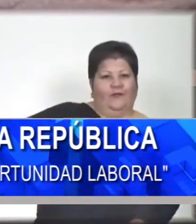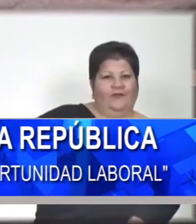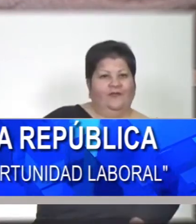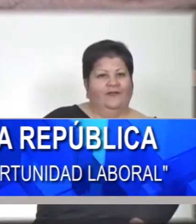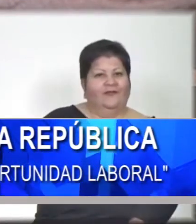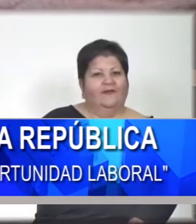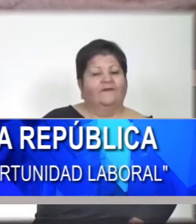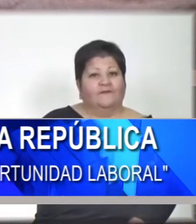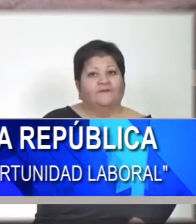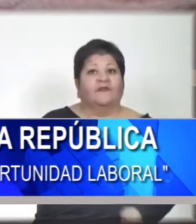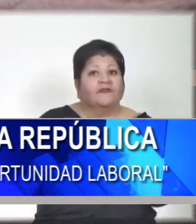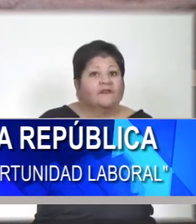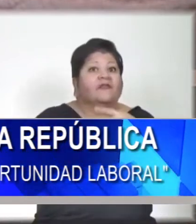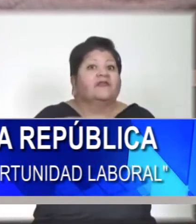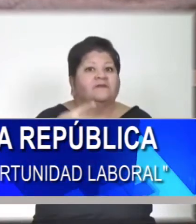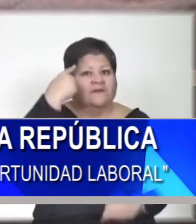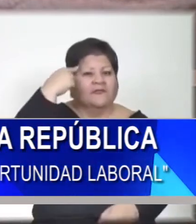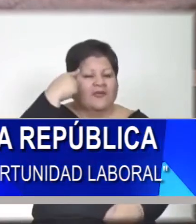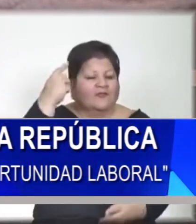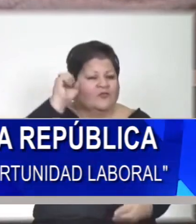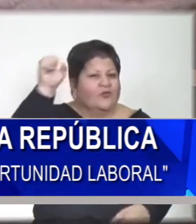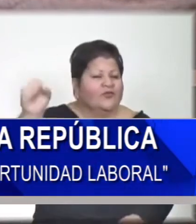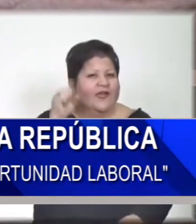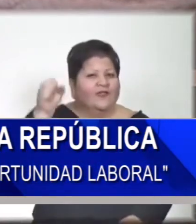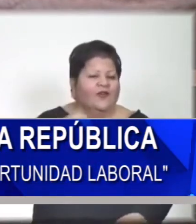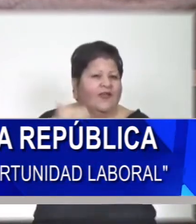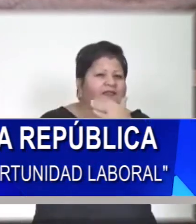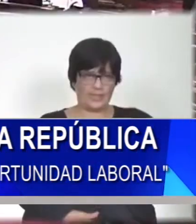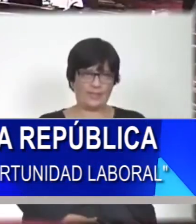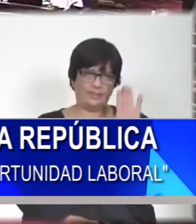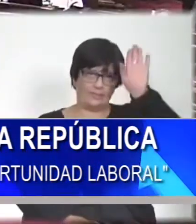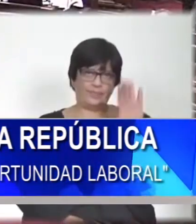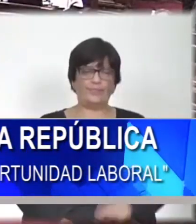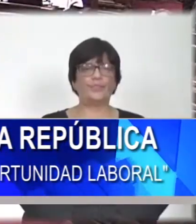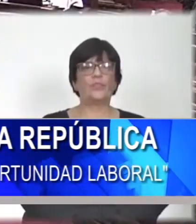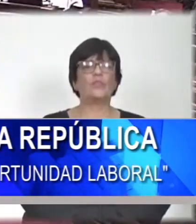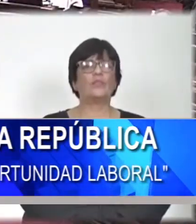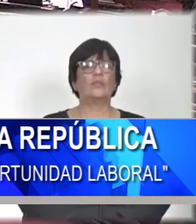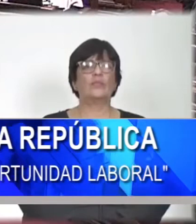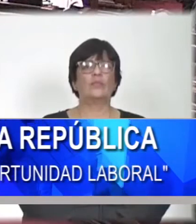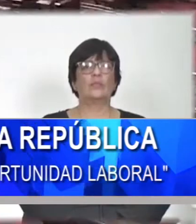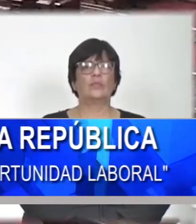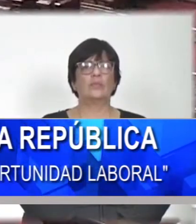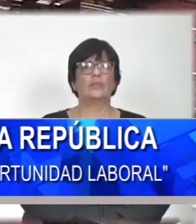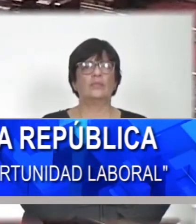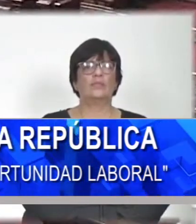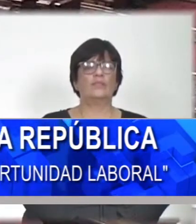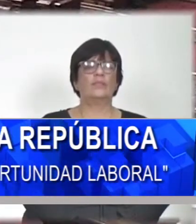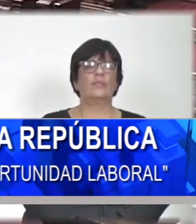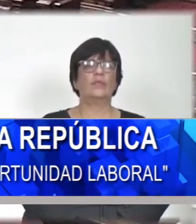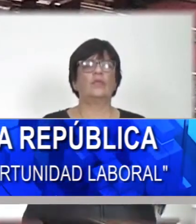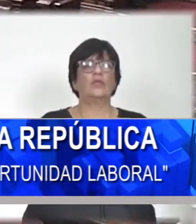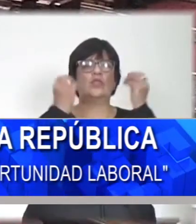mecanismo de sorteo. Las tareas van a ser descriptivas en su momento, y acá hay